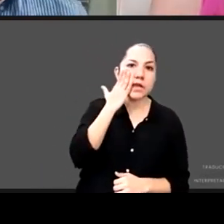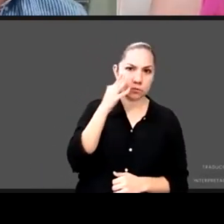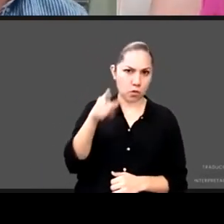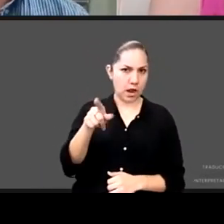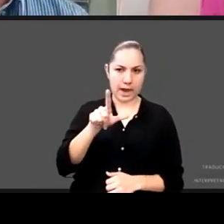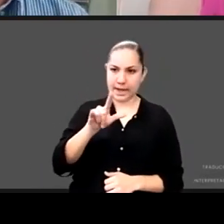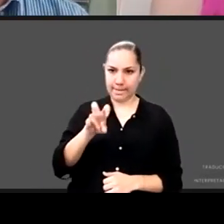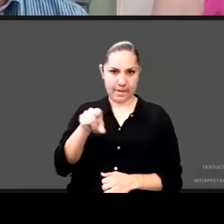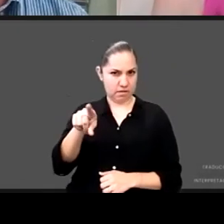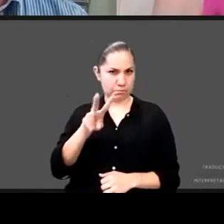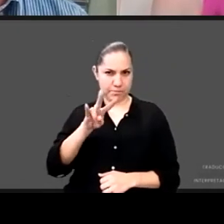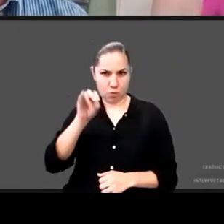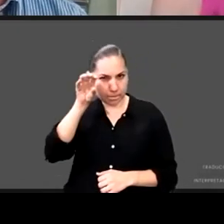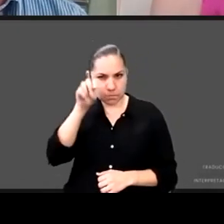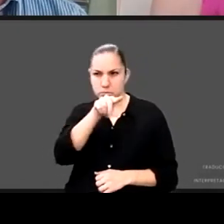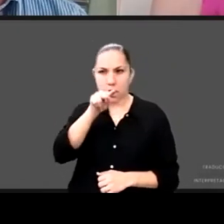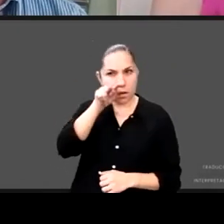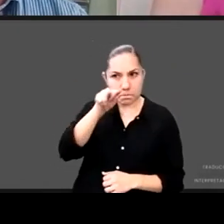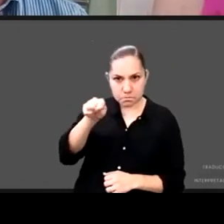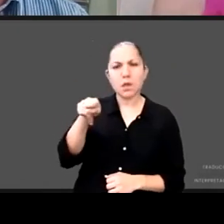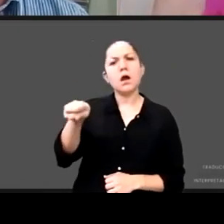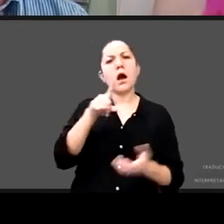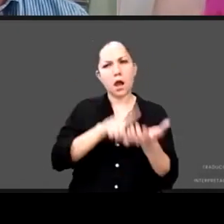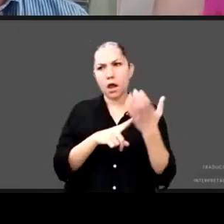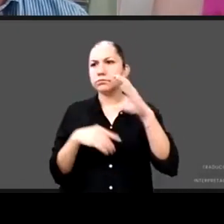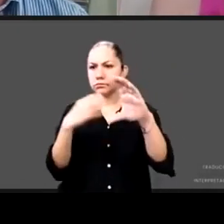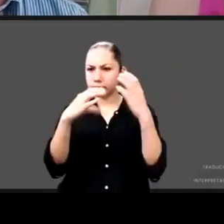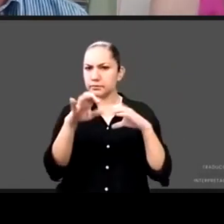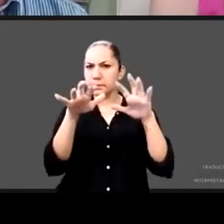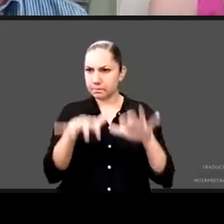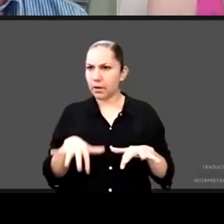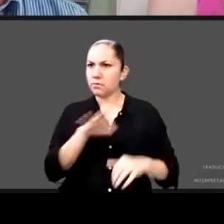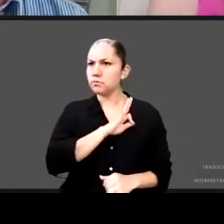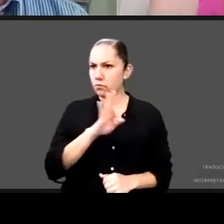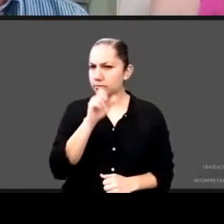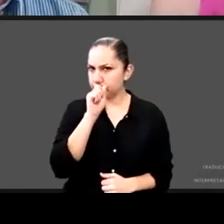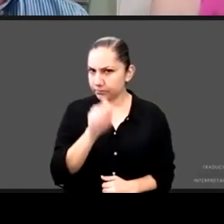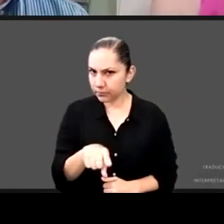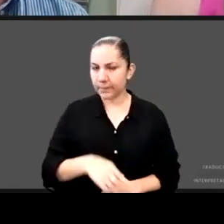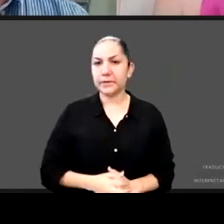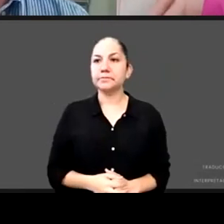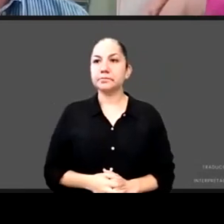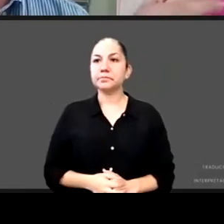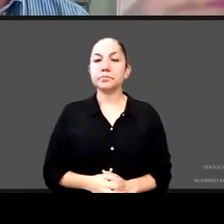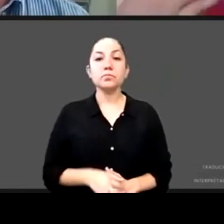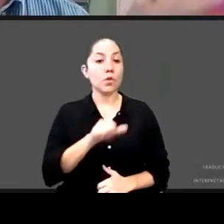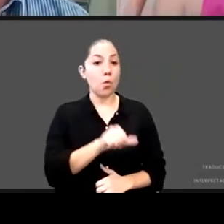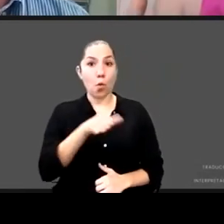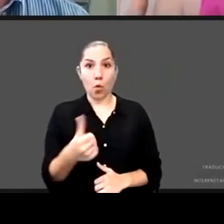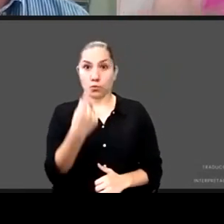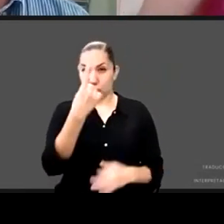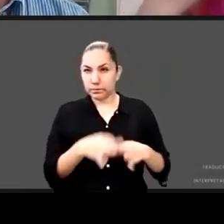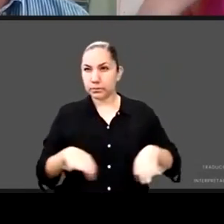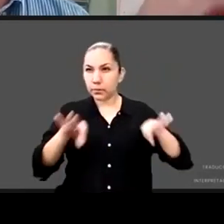pueden chatear con nosotros y pueden tener la liga de acceso. Otra cosa muy importante es que están